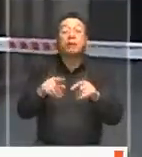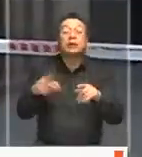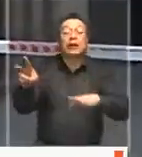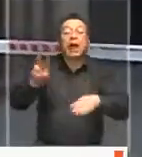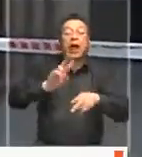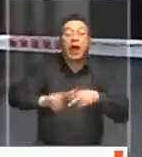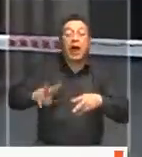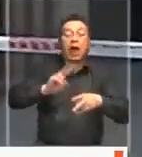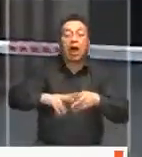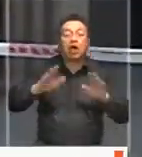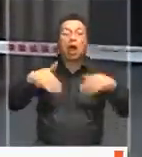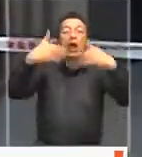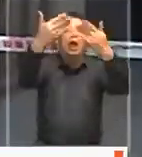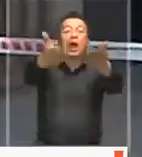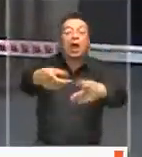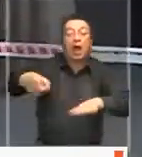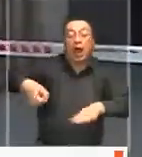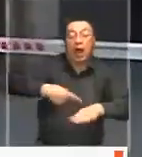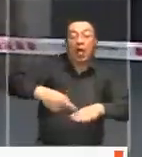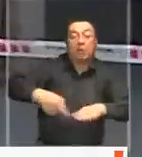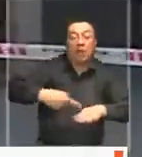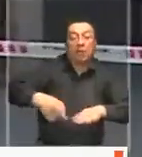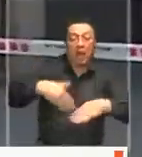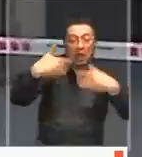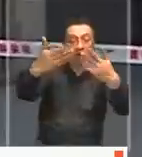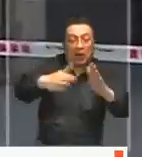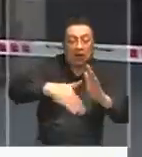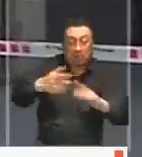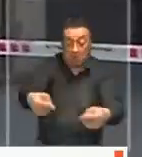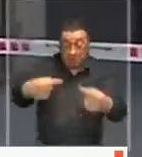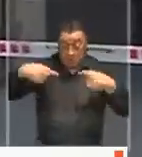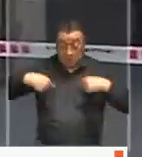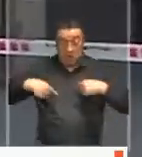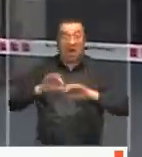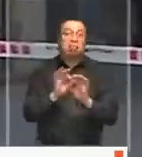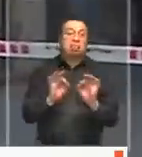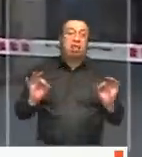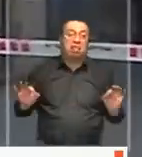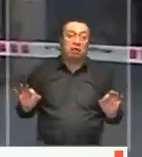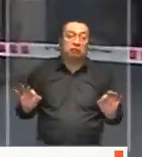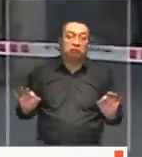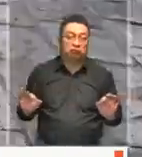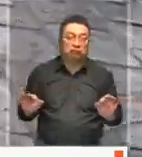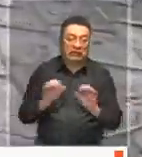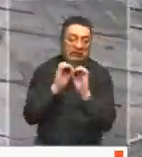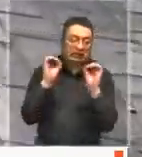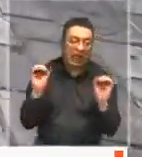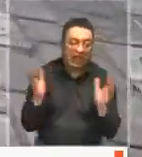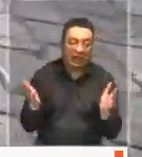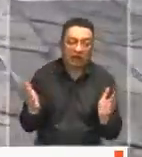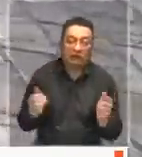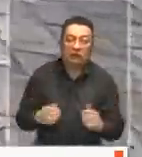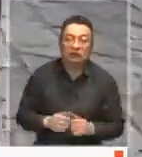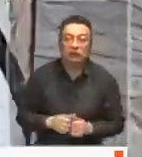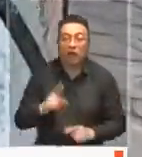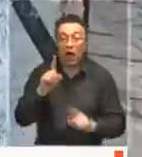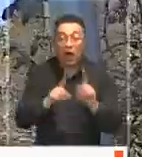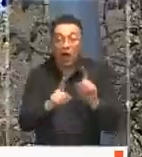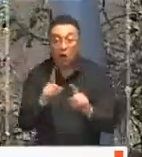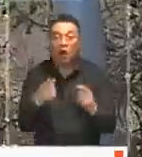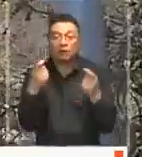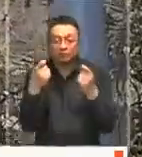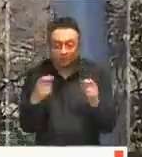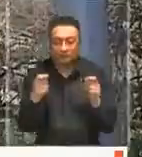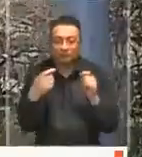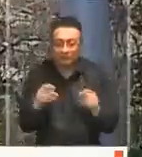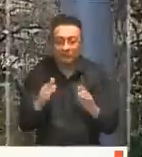arreglado por el lado de la Alameda, se han pintado por Alameda, pero para acá nada. Ninguna cosa. Algunos han intentado